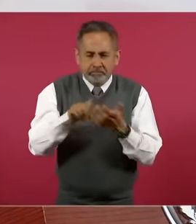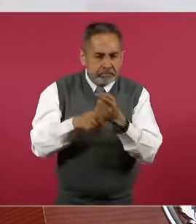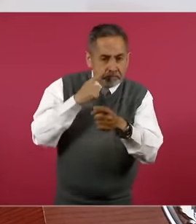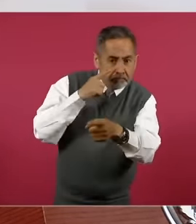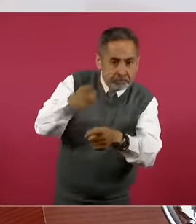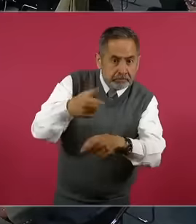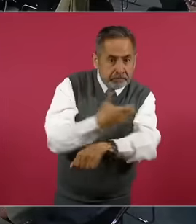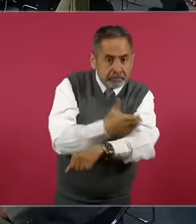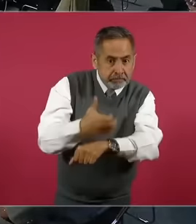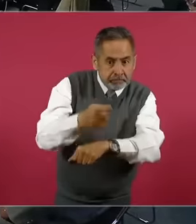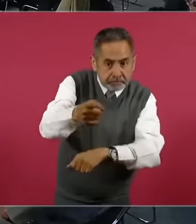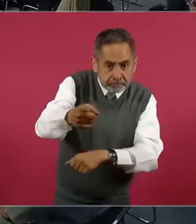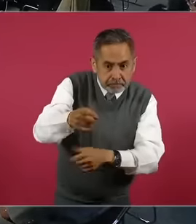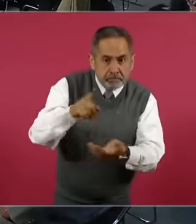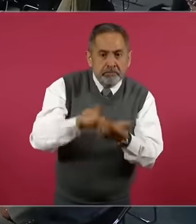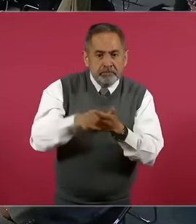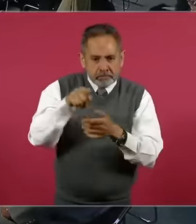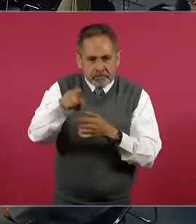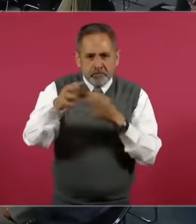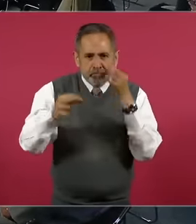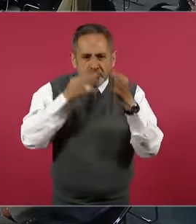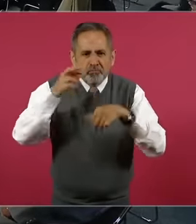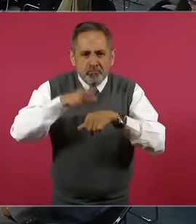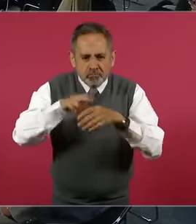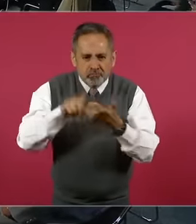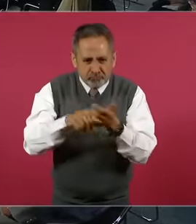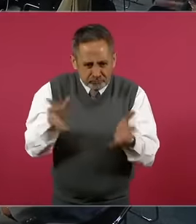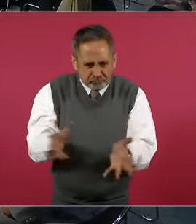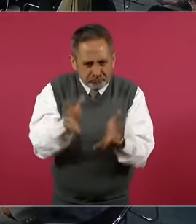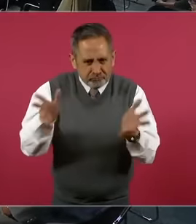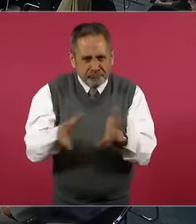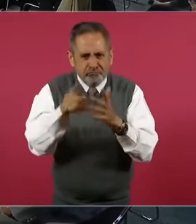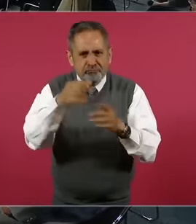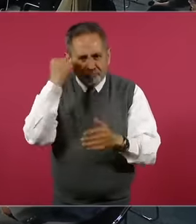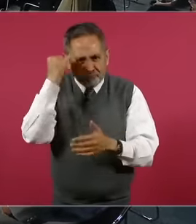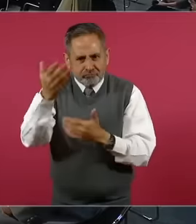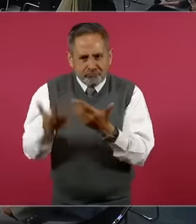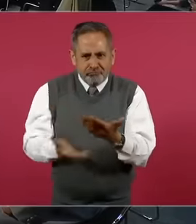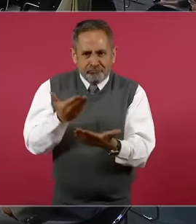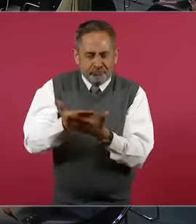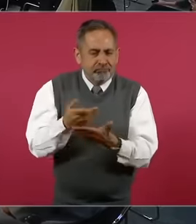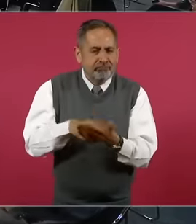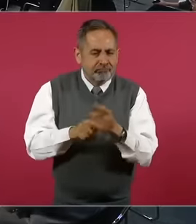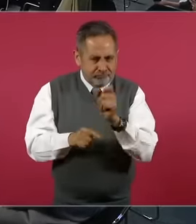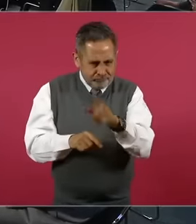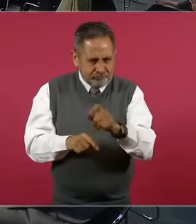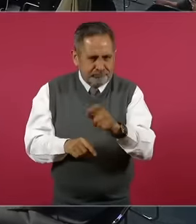el compañero que son de los promotores de esa iniciativa.